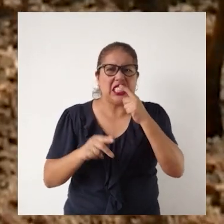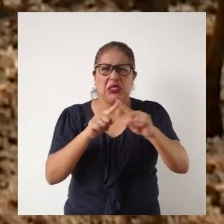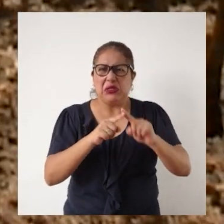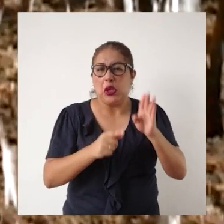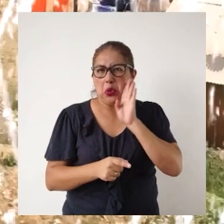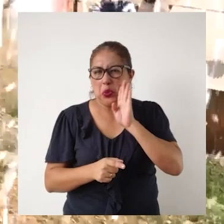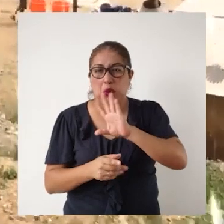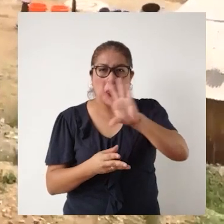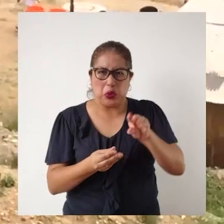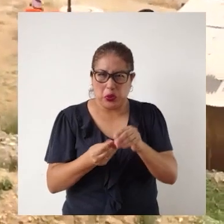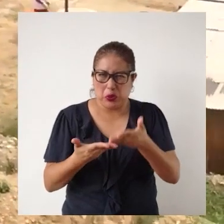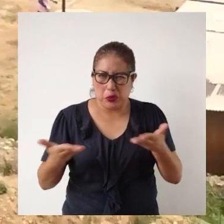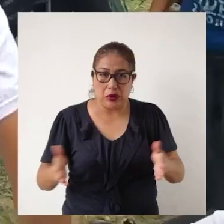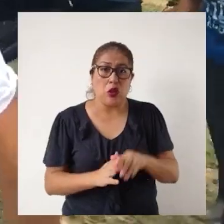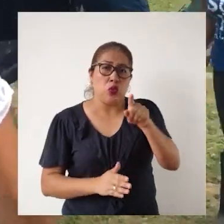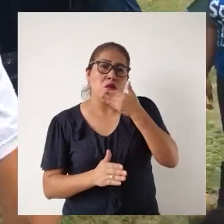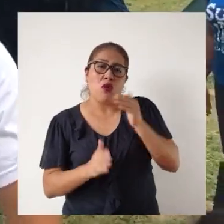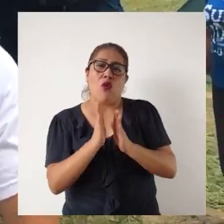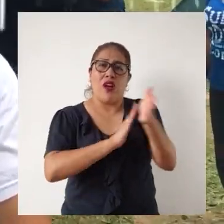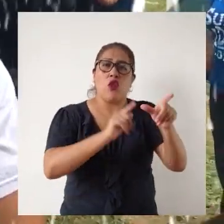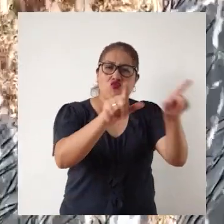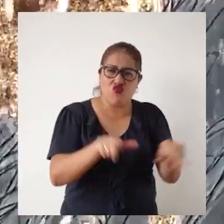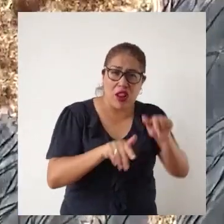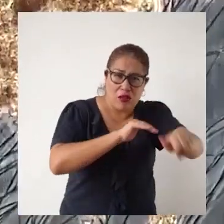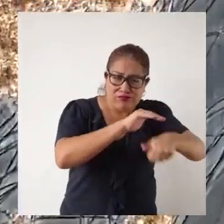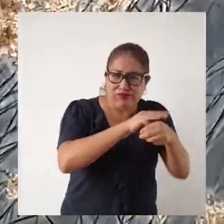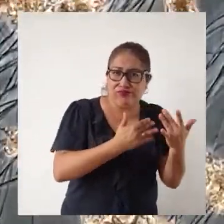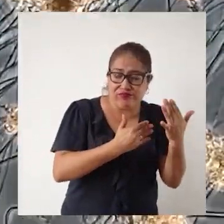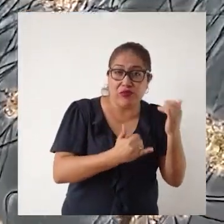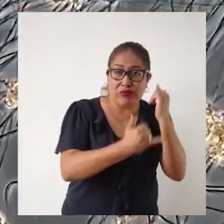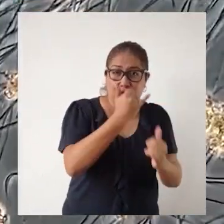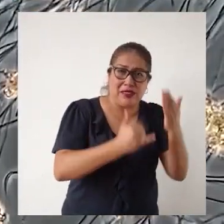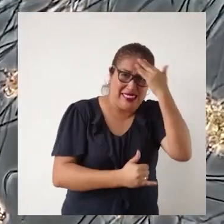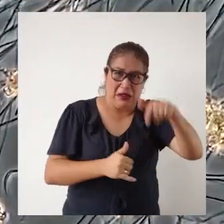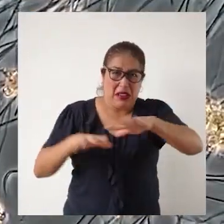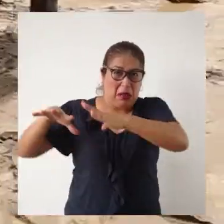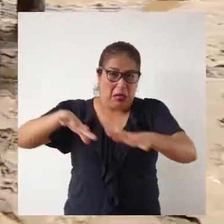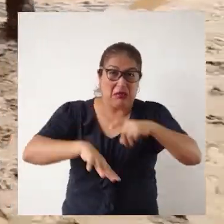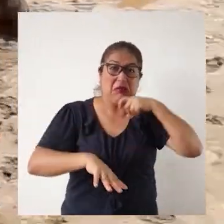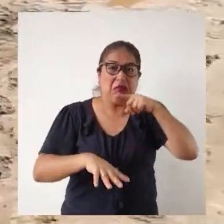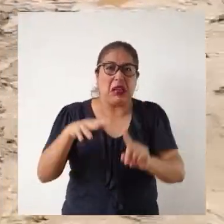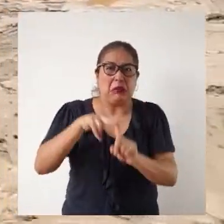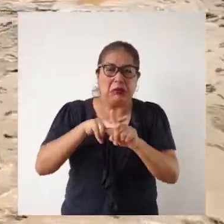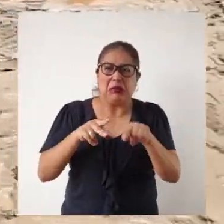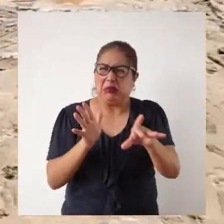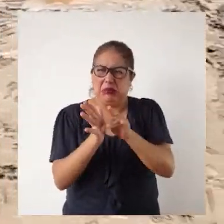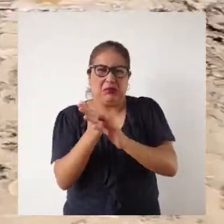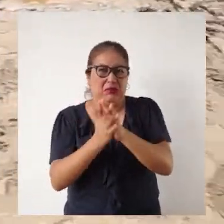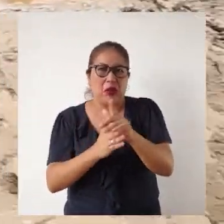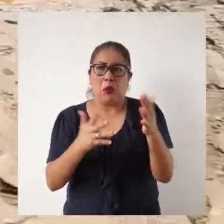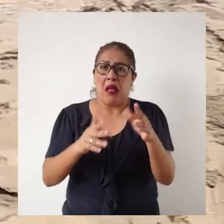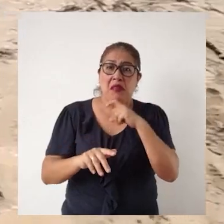y desperdicios. Acude a los refugios temporales o albergues. El lodo es caldo de cultivo de bacterias. No esperes que se seque